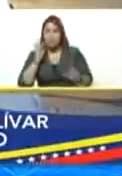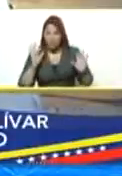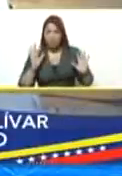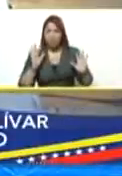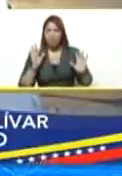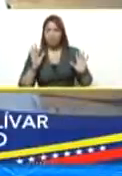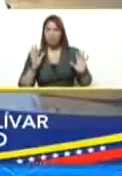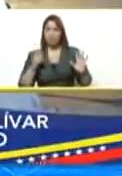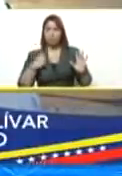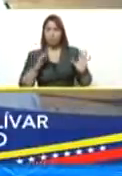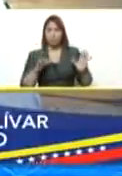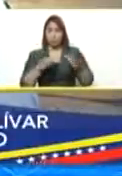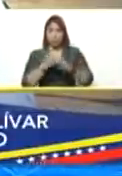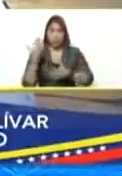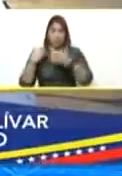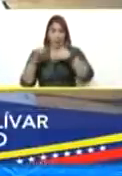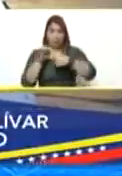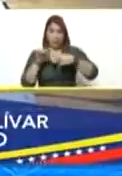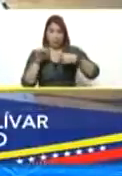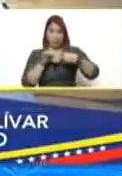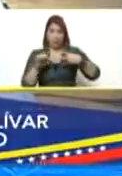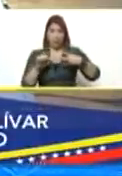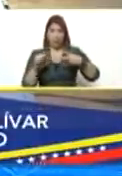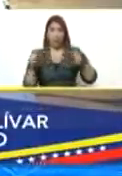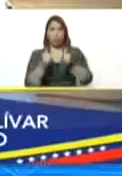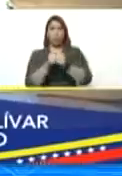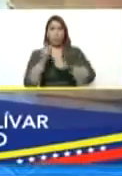yo me reuní hace una semana con los banqueros, ¿verdad?